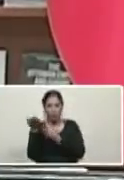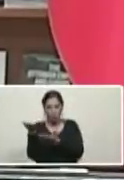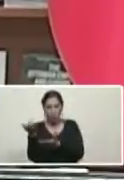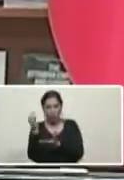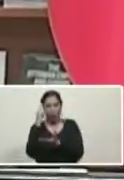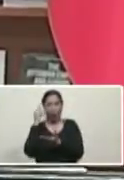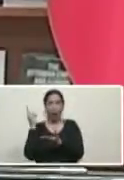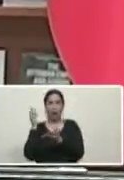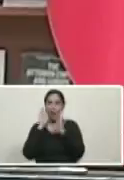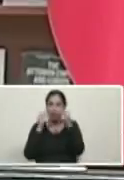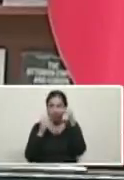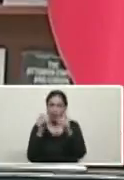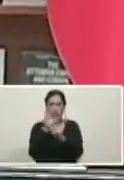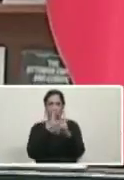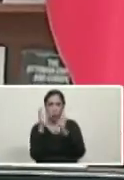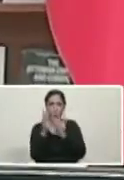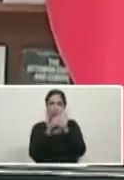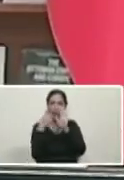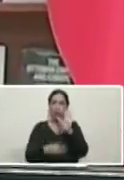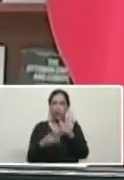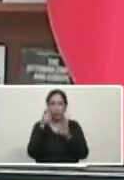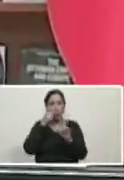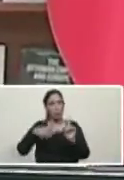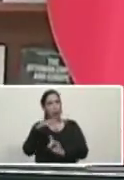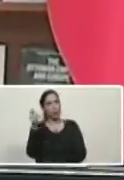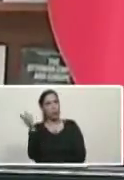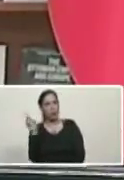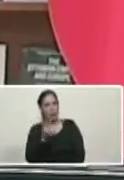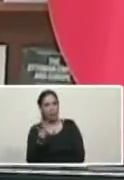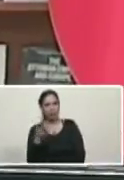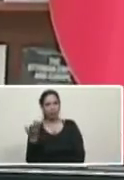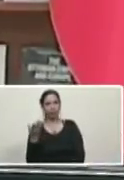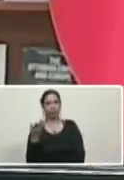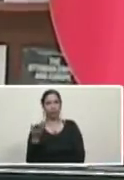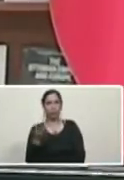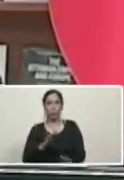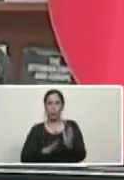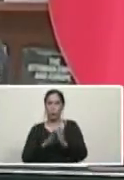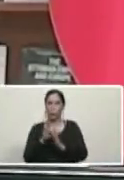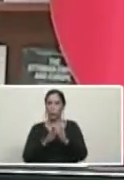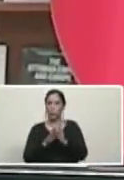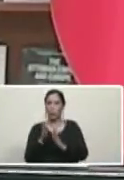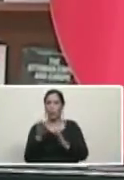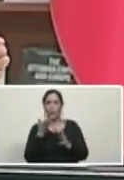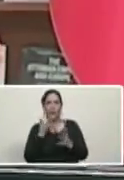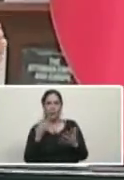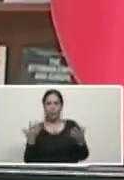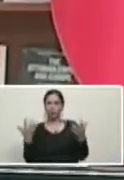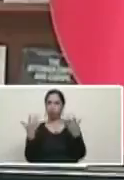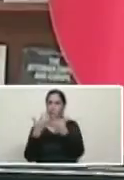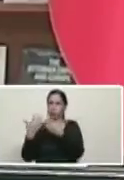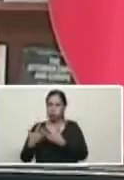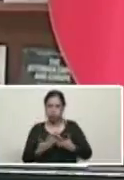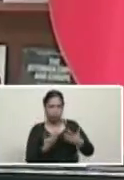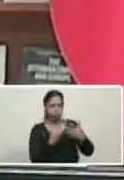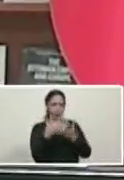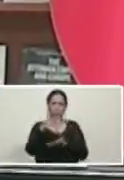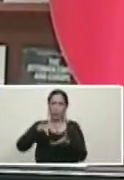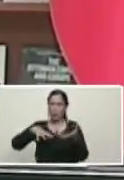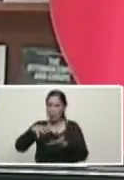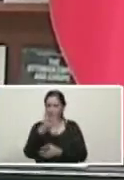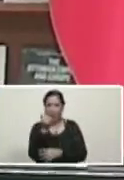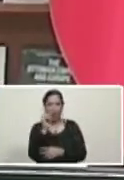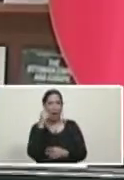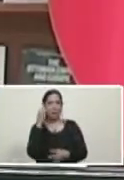culturales del pueblo venezolano, argumentando las dificultades económicas, los problemas que nadie en su sano juicio